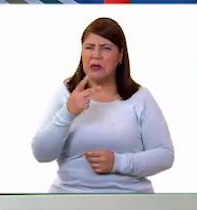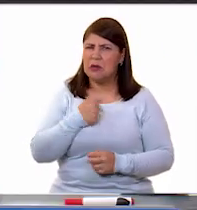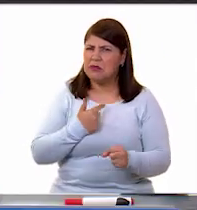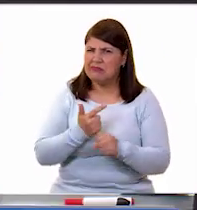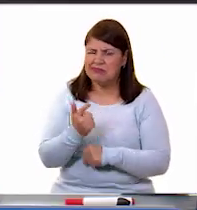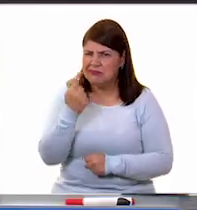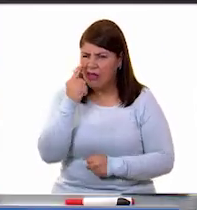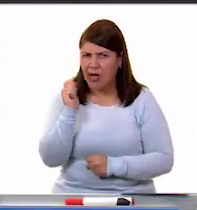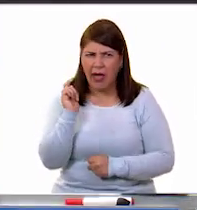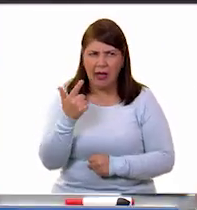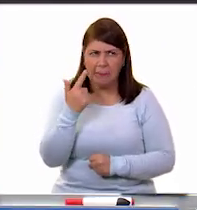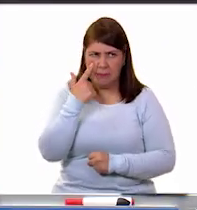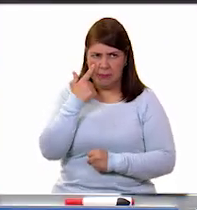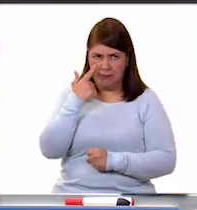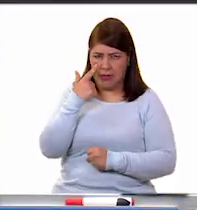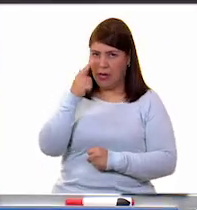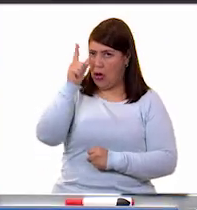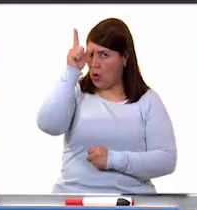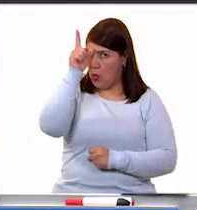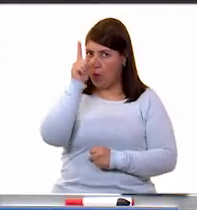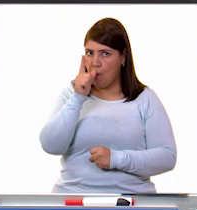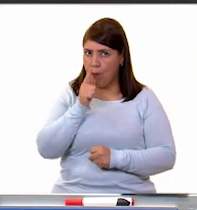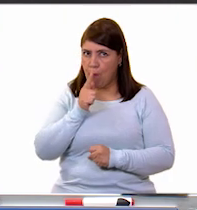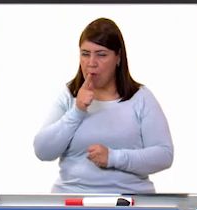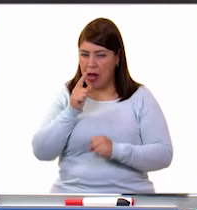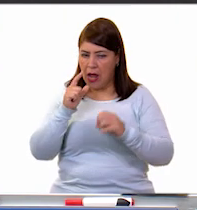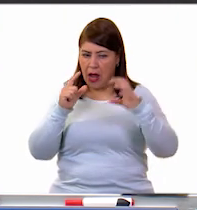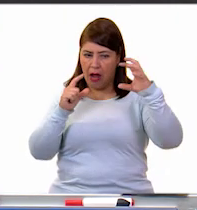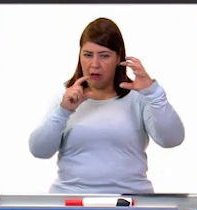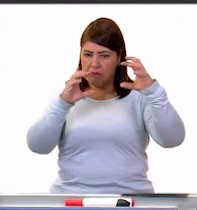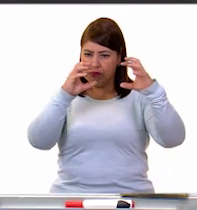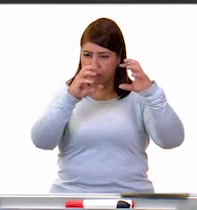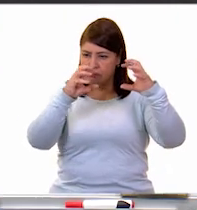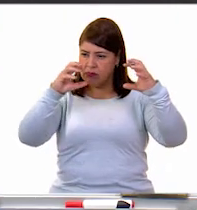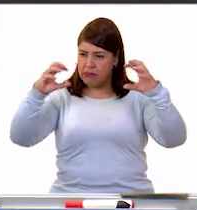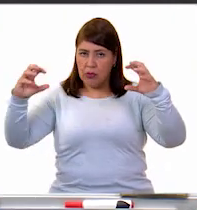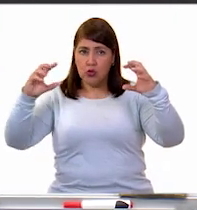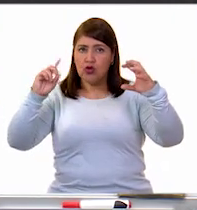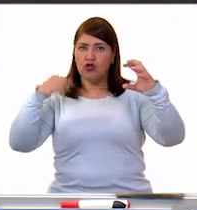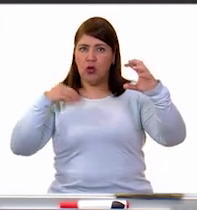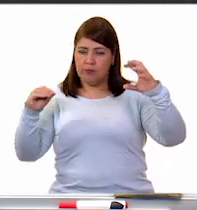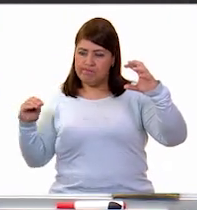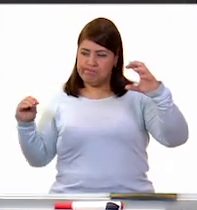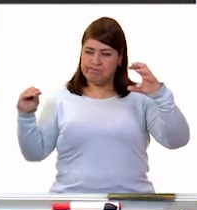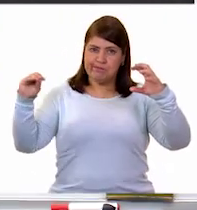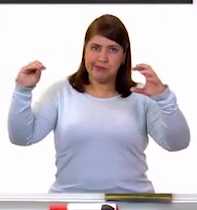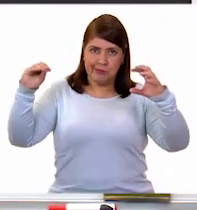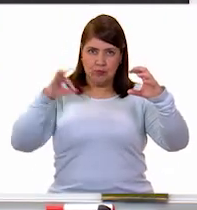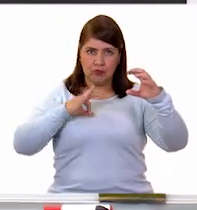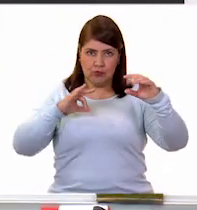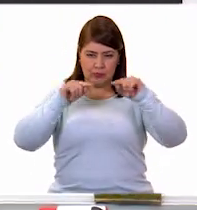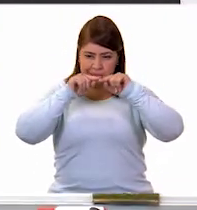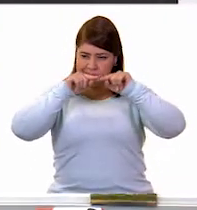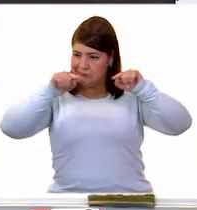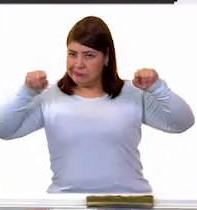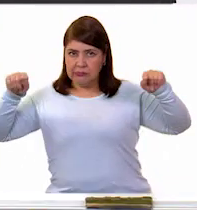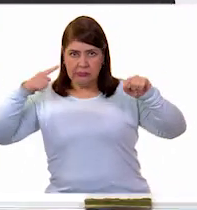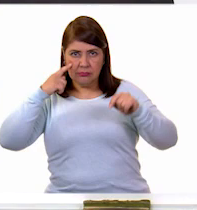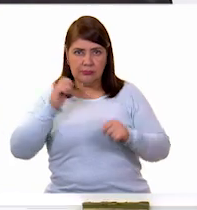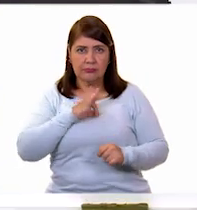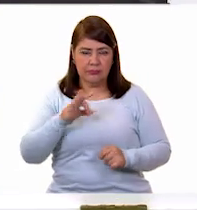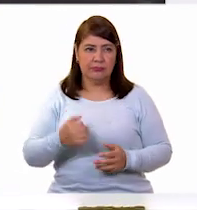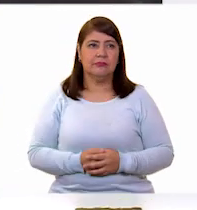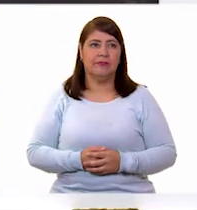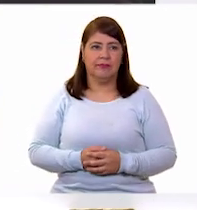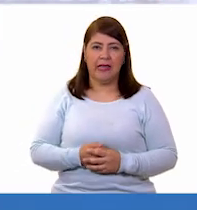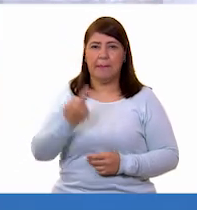Sí. Nuestra luna no está alineada. ¿La puedo alinear de una vez? Claro, es lo que tenemos que hacer, alinearlo. Muy bien, la voy a